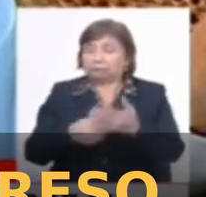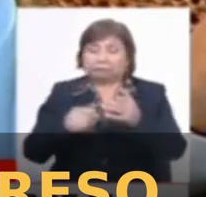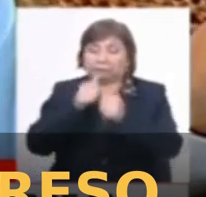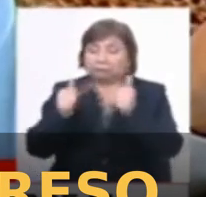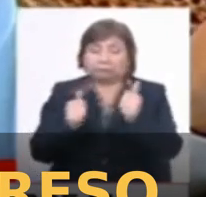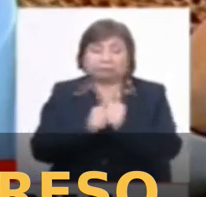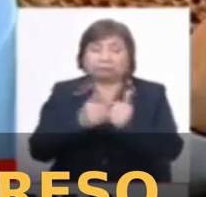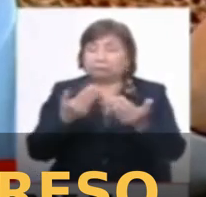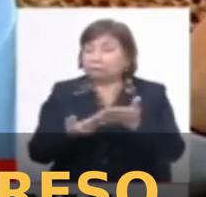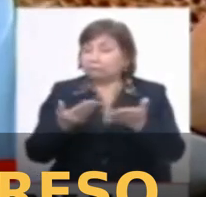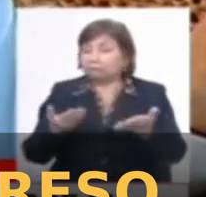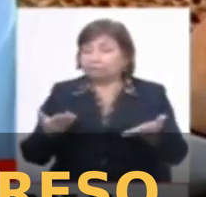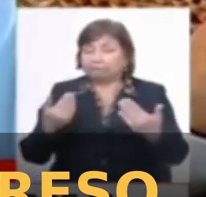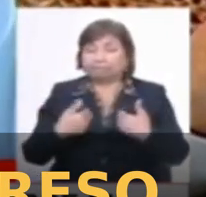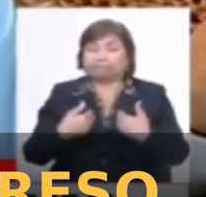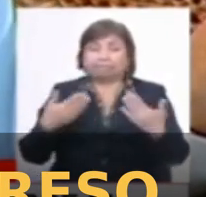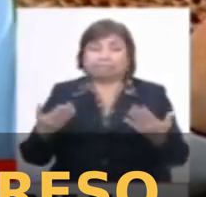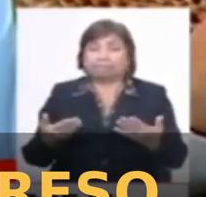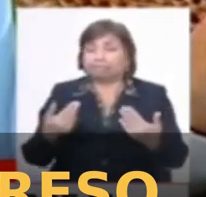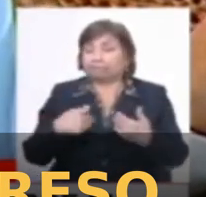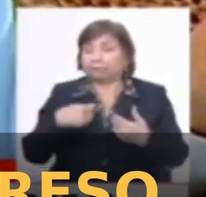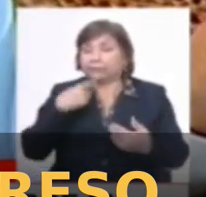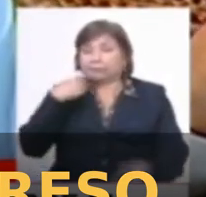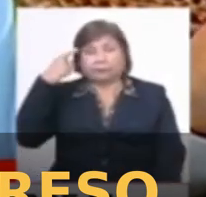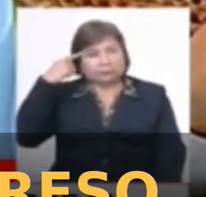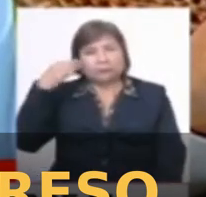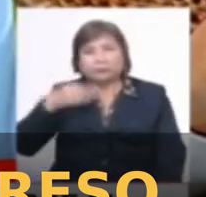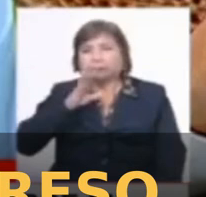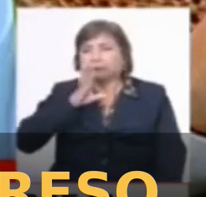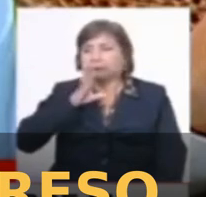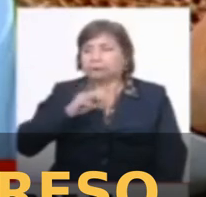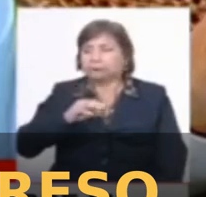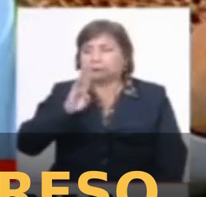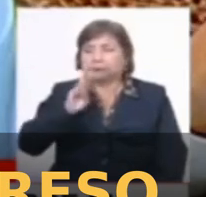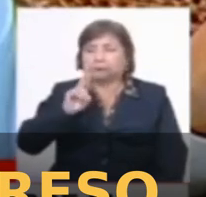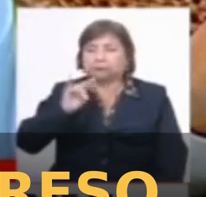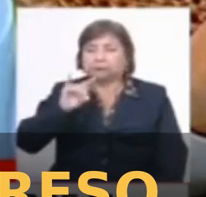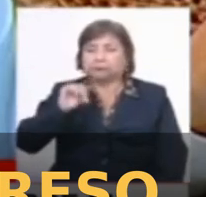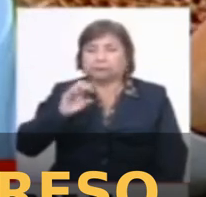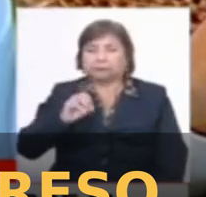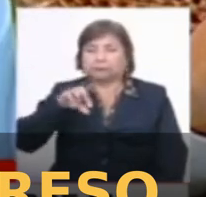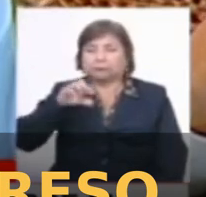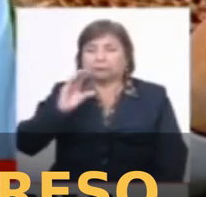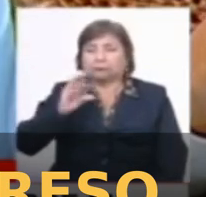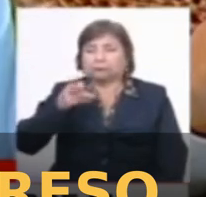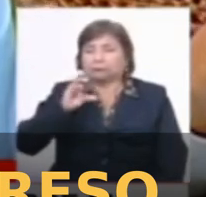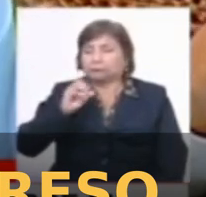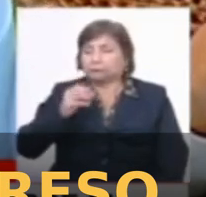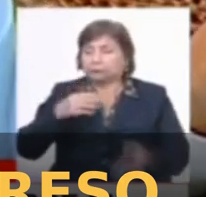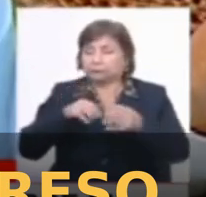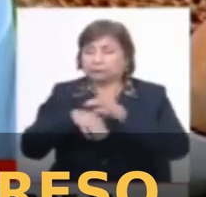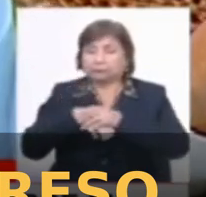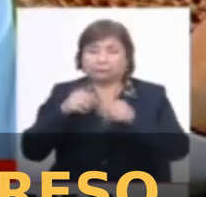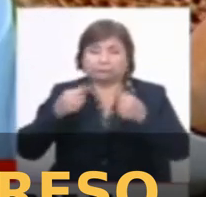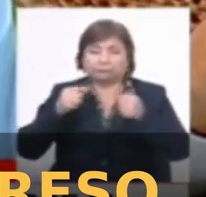de esto. Sin embargo, hasta ese momento yo creía en la palabra del señor Bruno Pacheco, en su desesperación